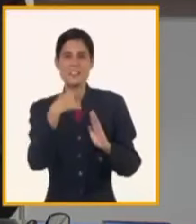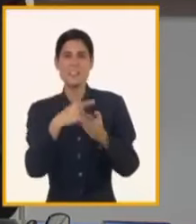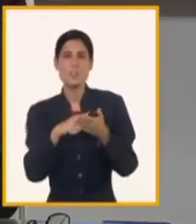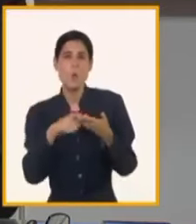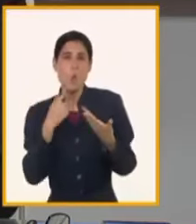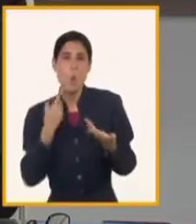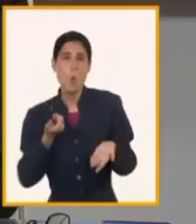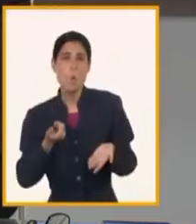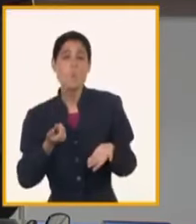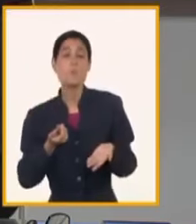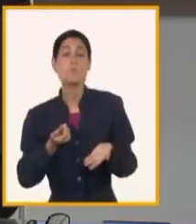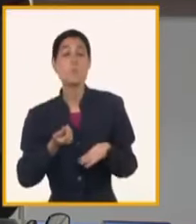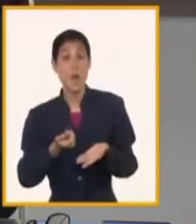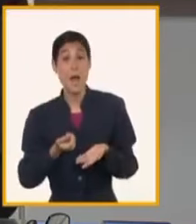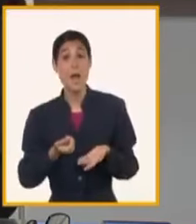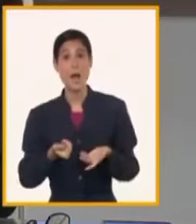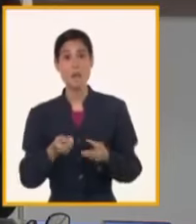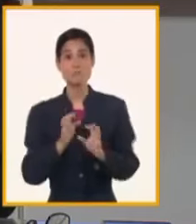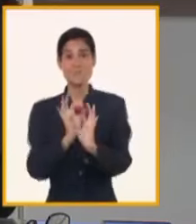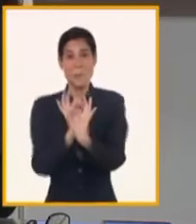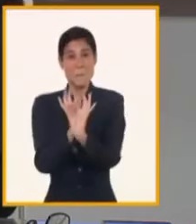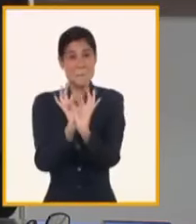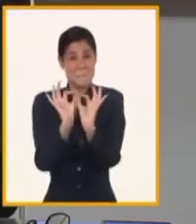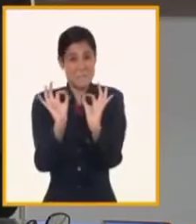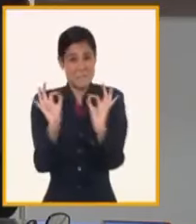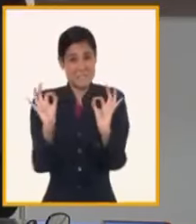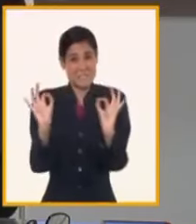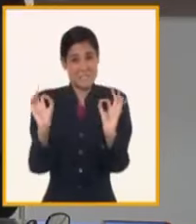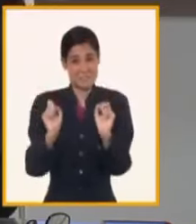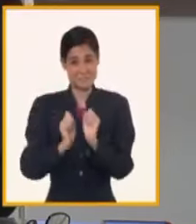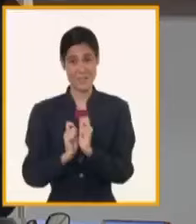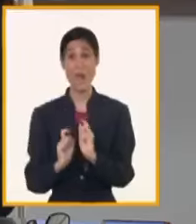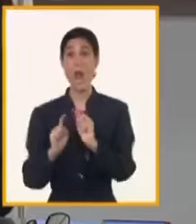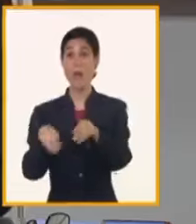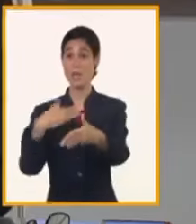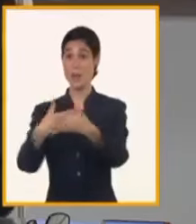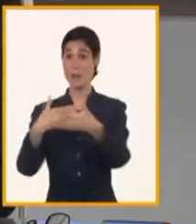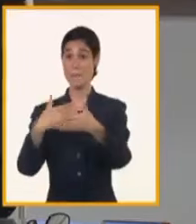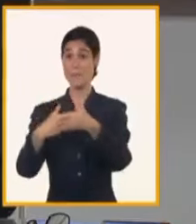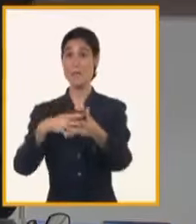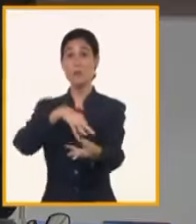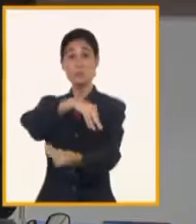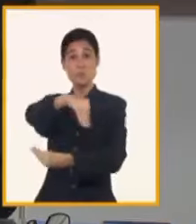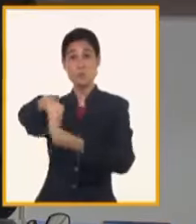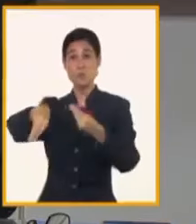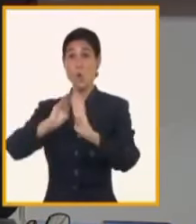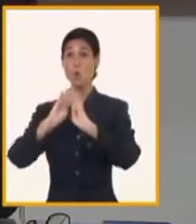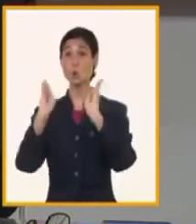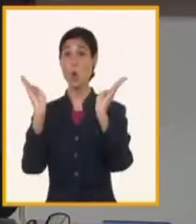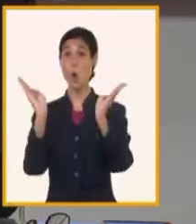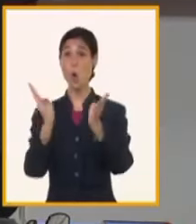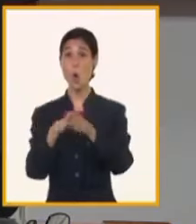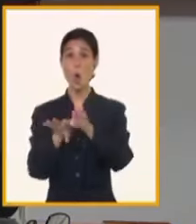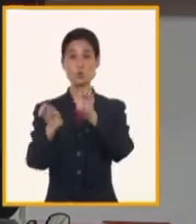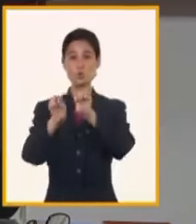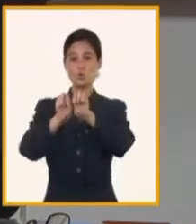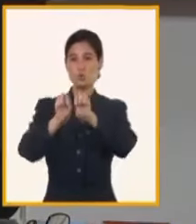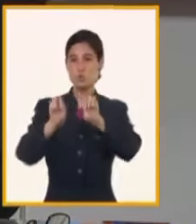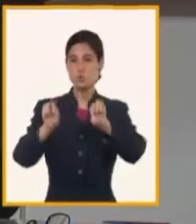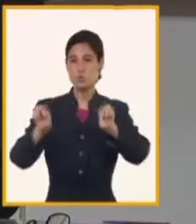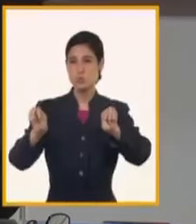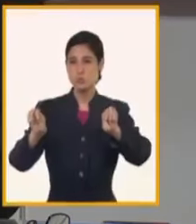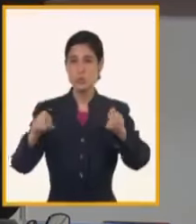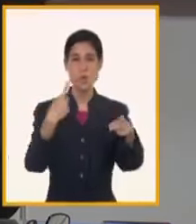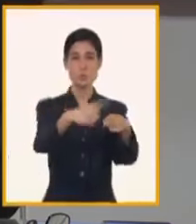eh Y entonces dice me cambien el aceite completo me cambian todas las tuberías porque no puede haber una incrustación en las tuberías viejas que me